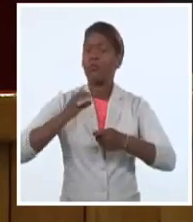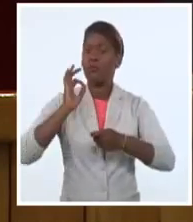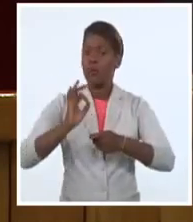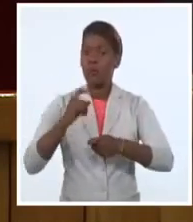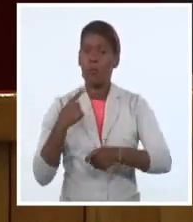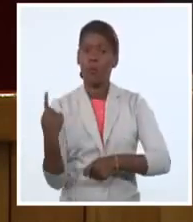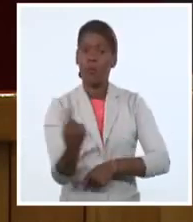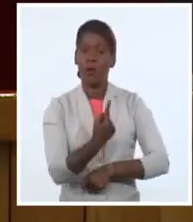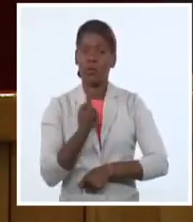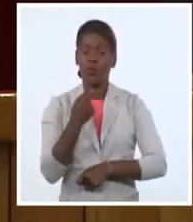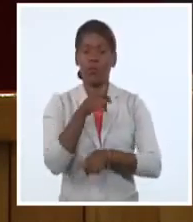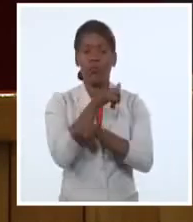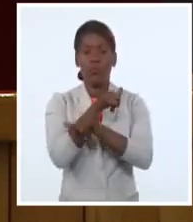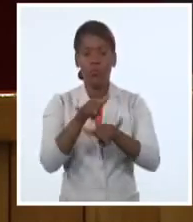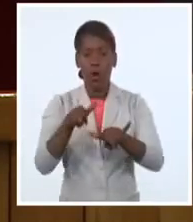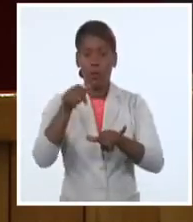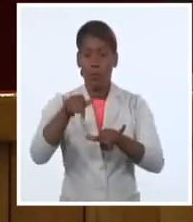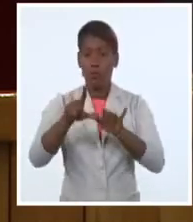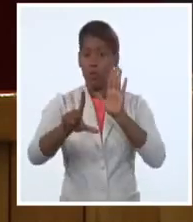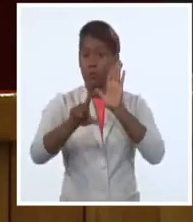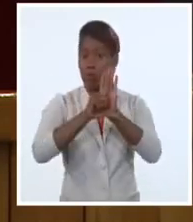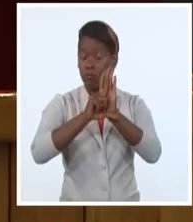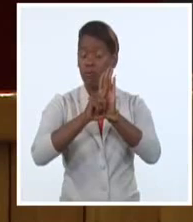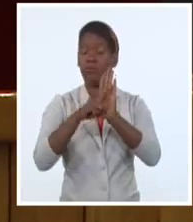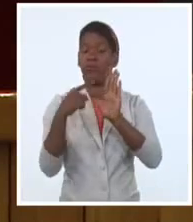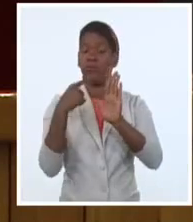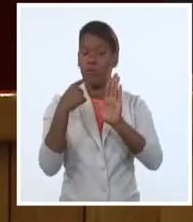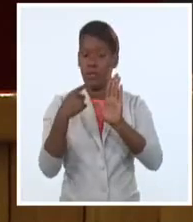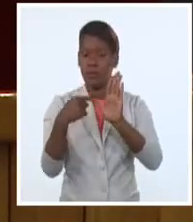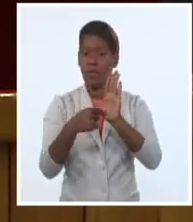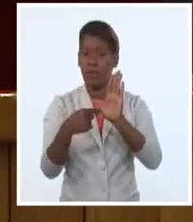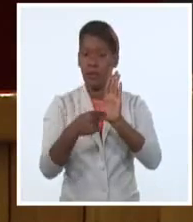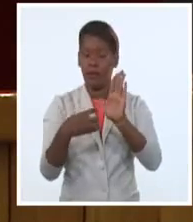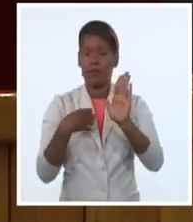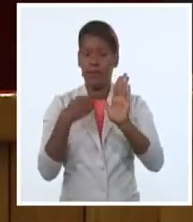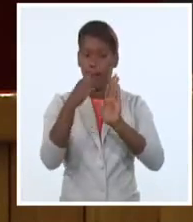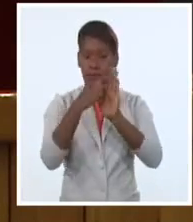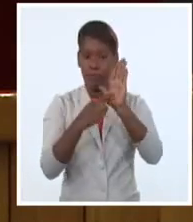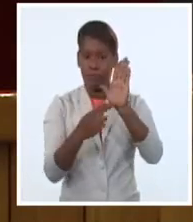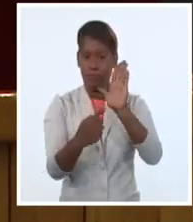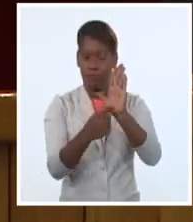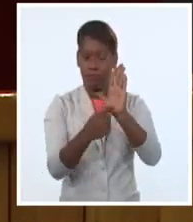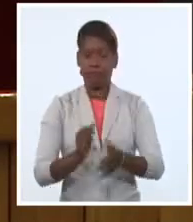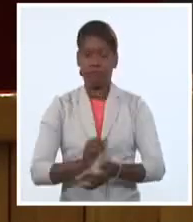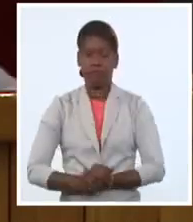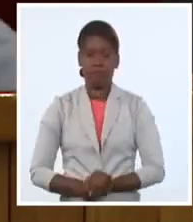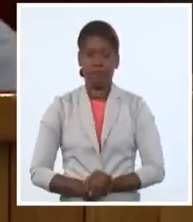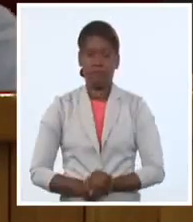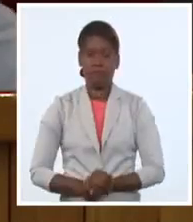social reconocido en el artículo 1 de la Carta Magna. La